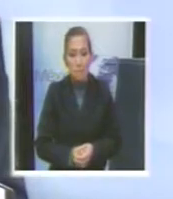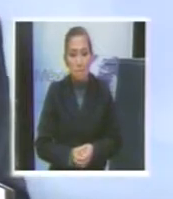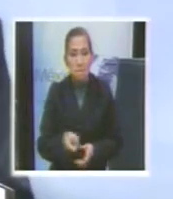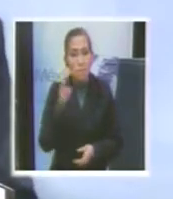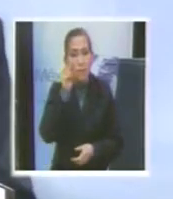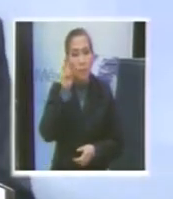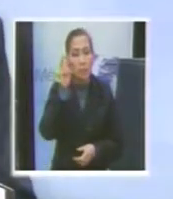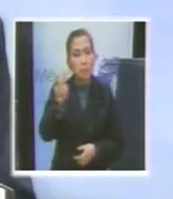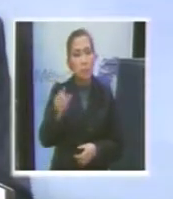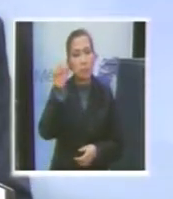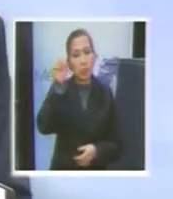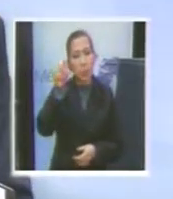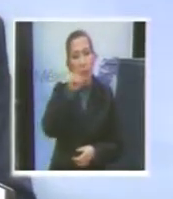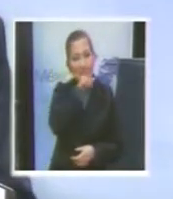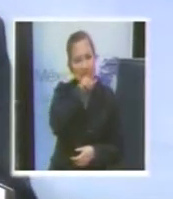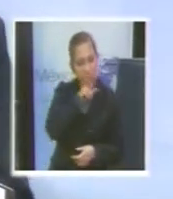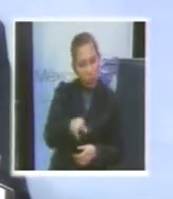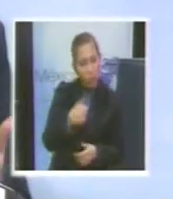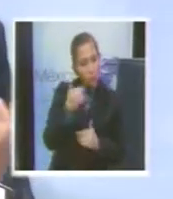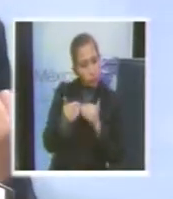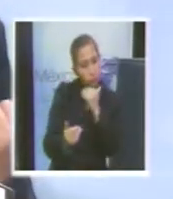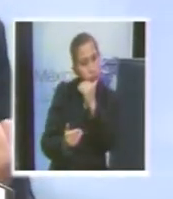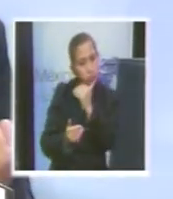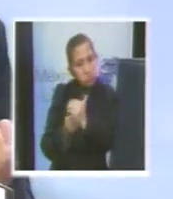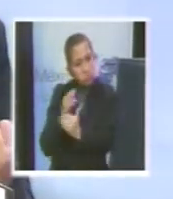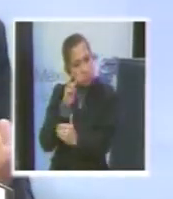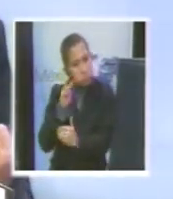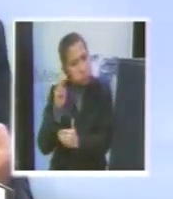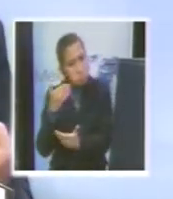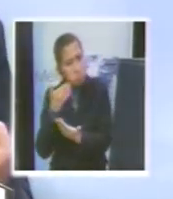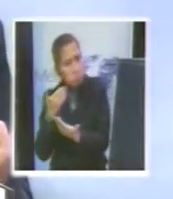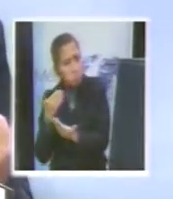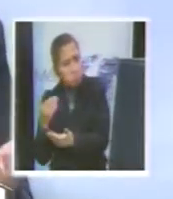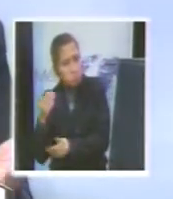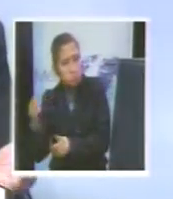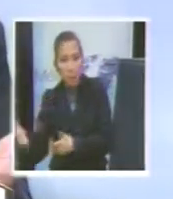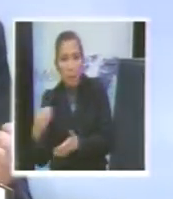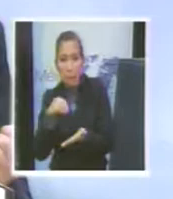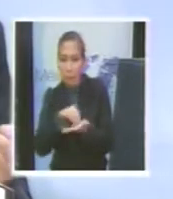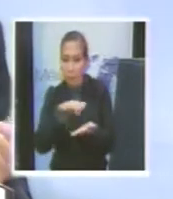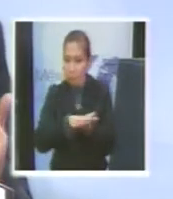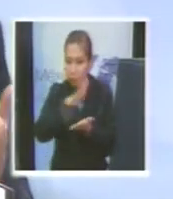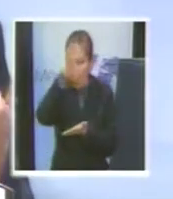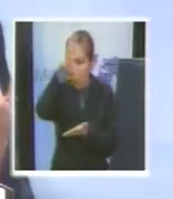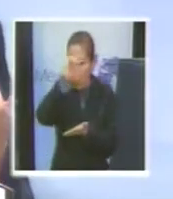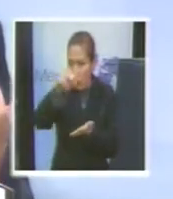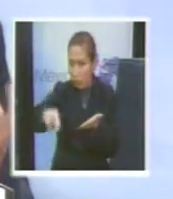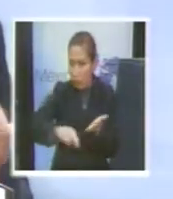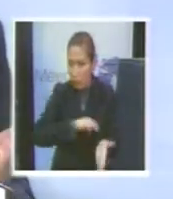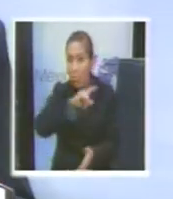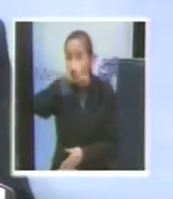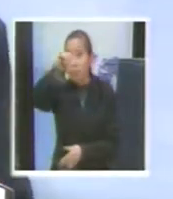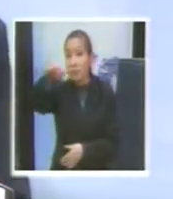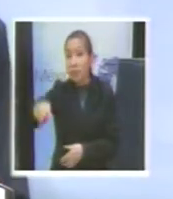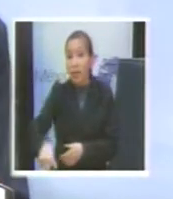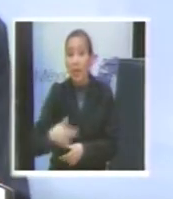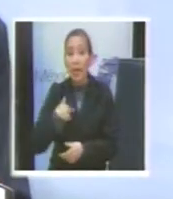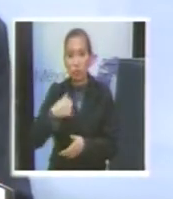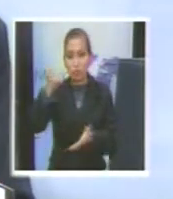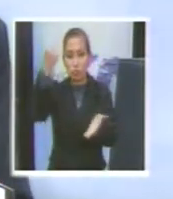Vemos después, dentro de estos resultados, que vino la suscripción del tratado y luego vino